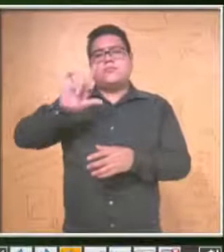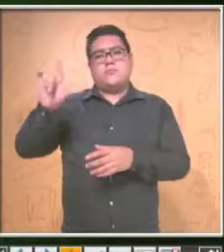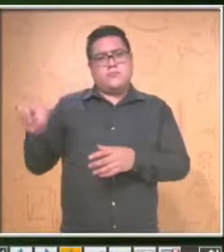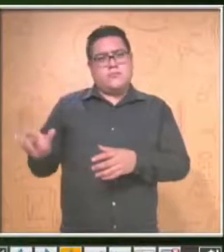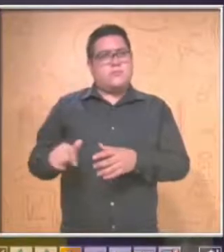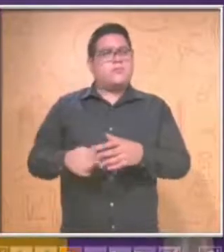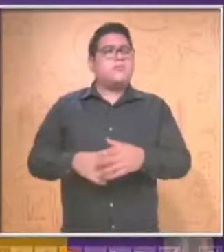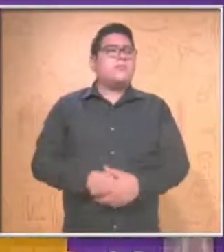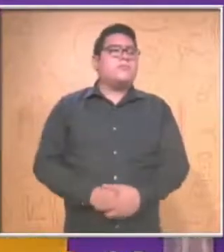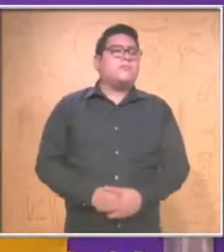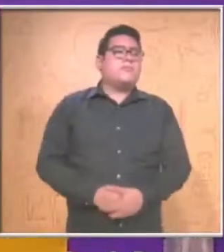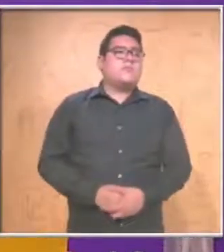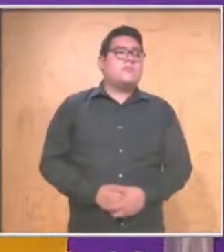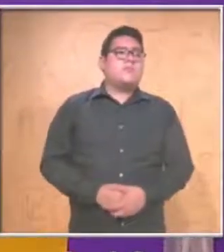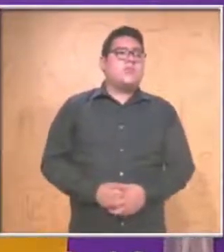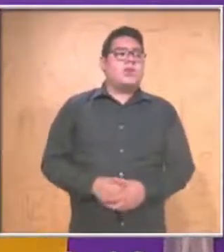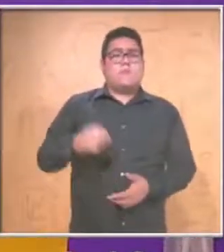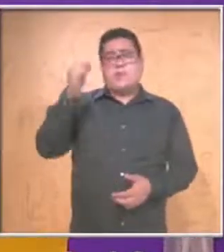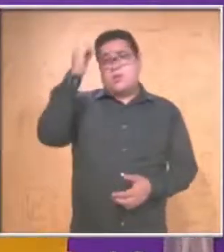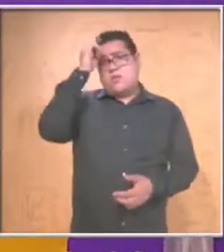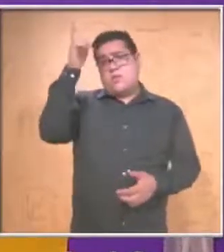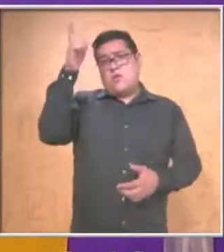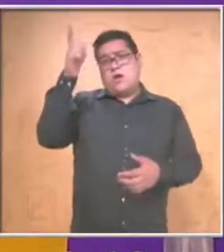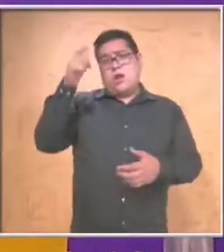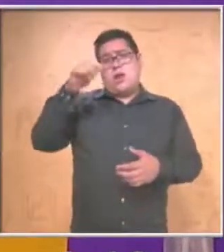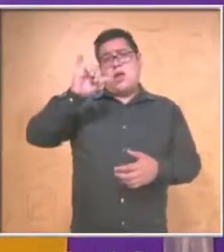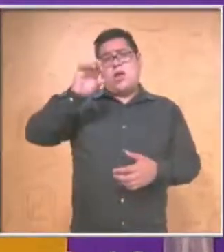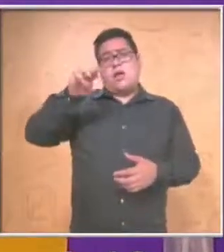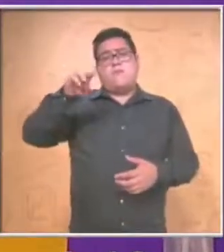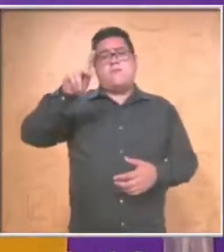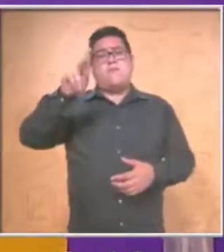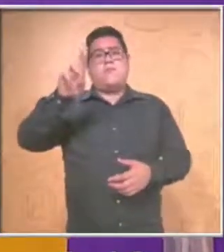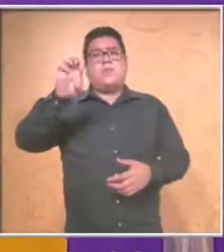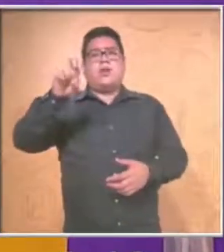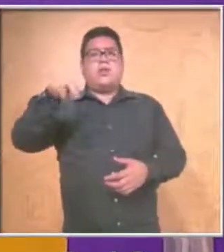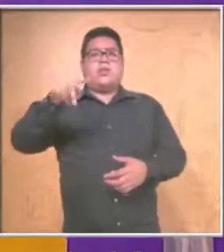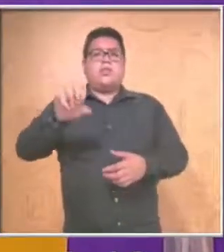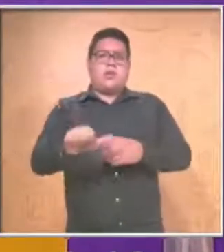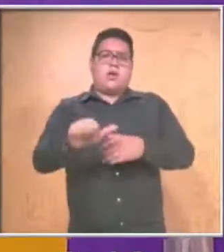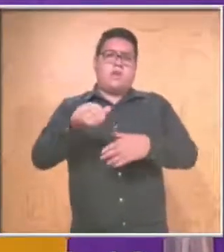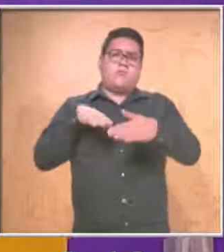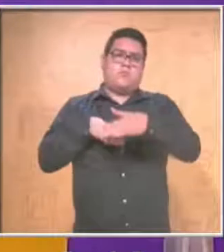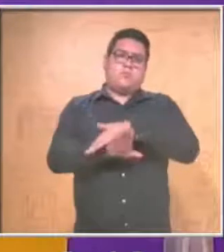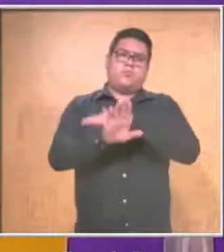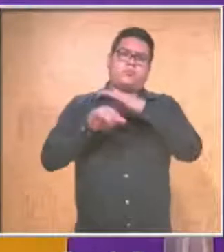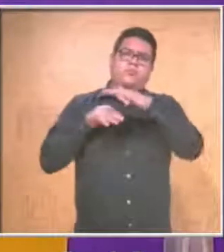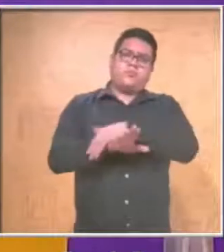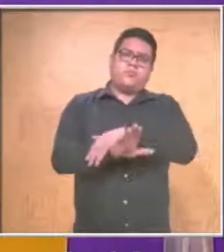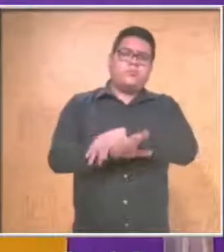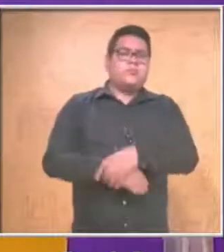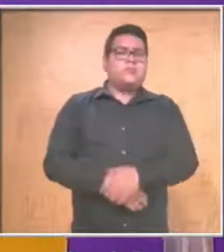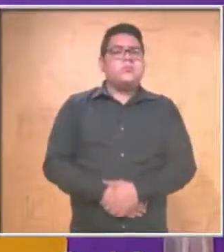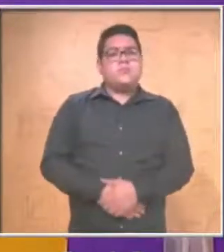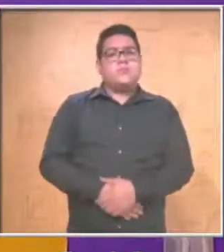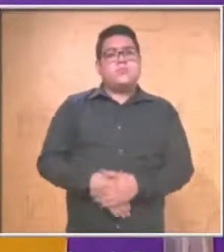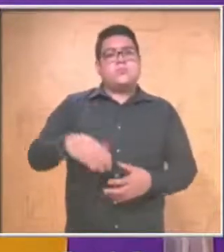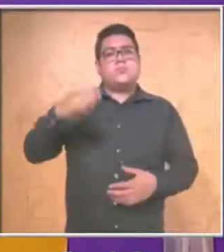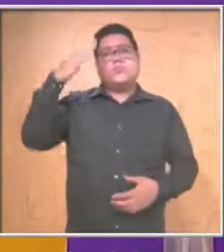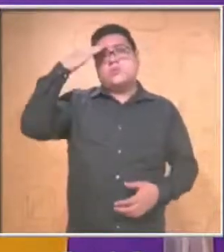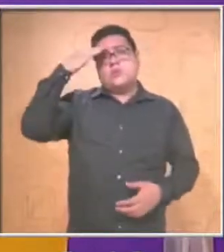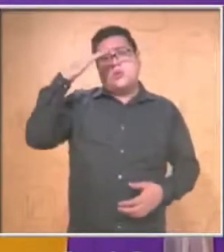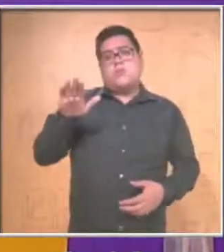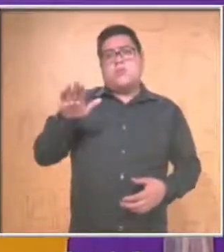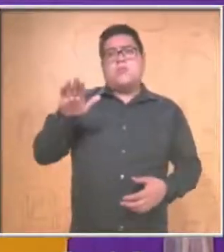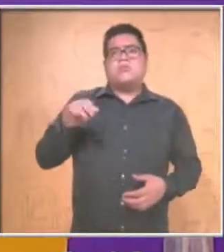que es el inventor de la imprenta, pero sabemos bien que los chinos fueron los precursores de ella, es decir, Gutenberg